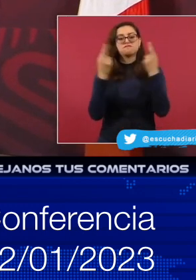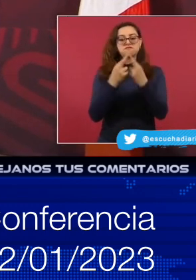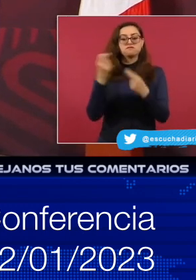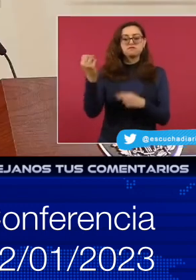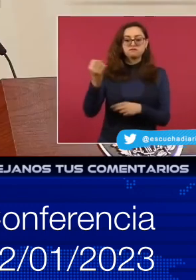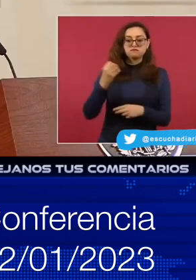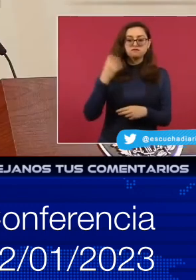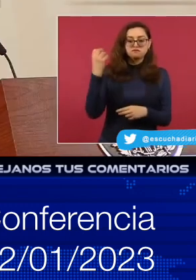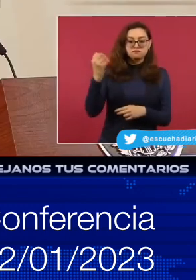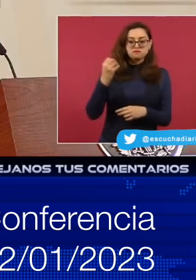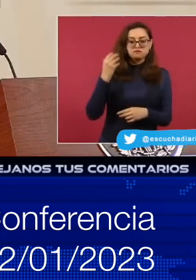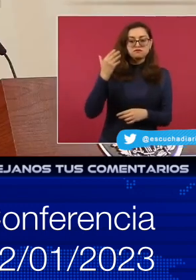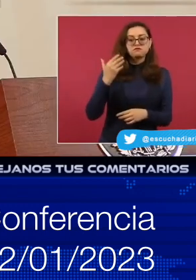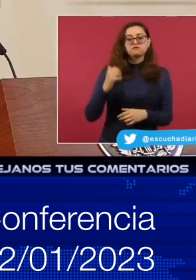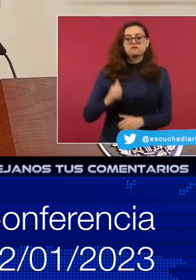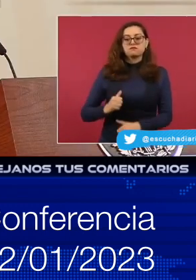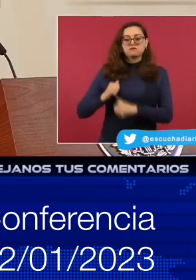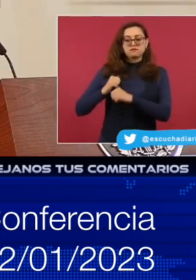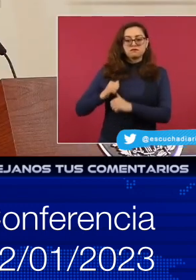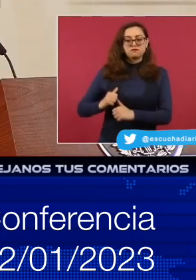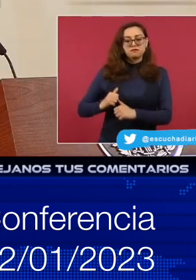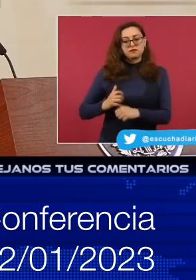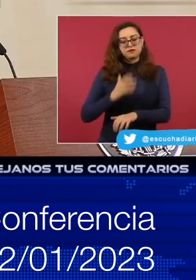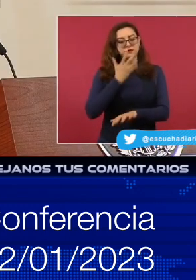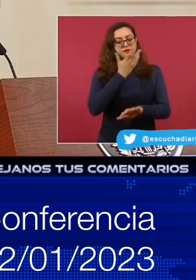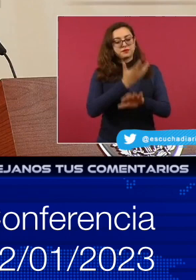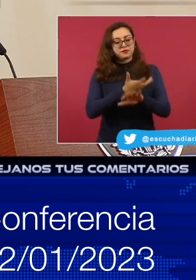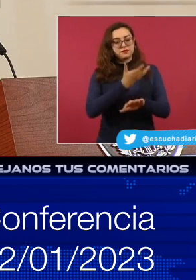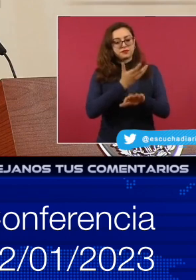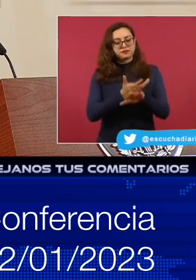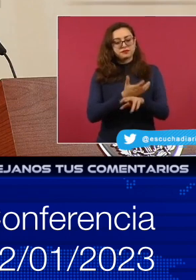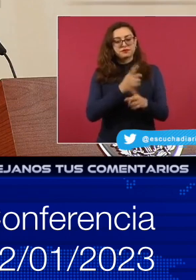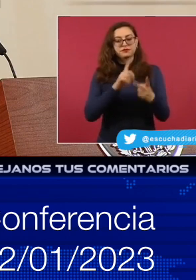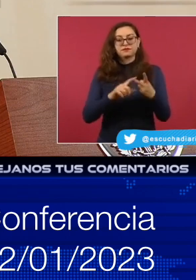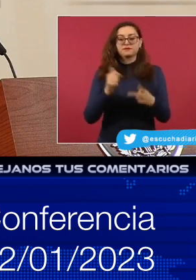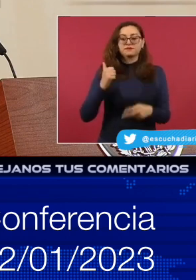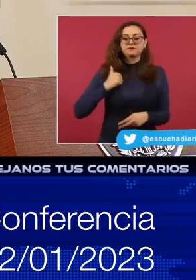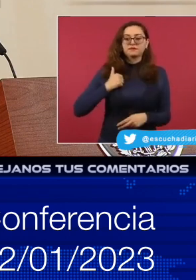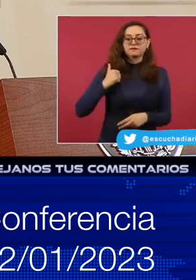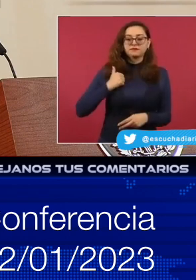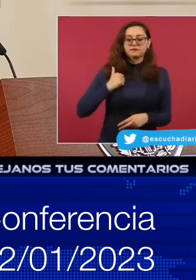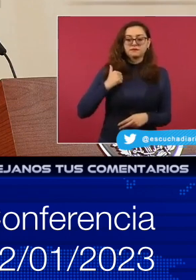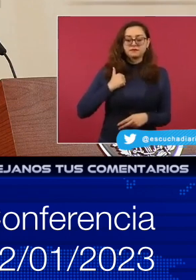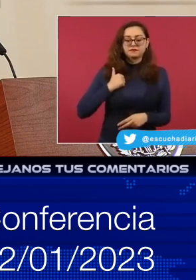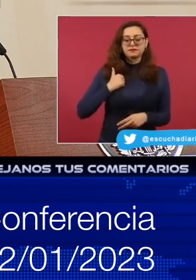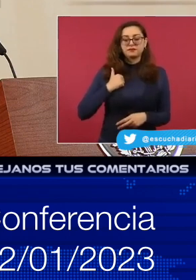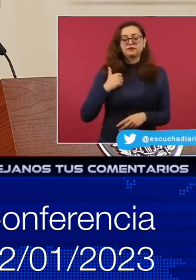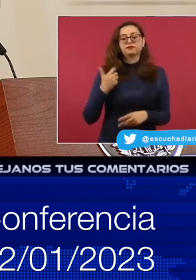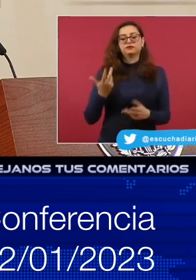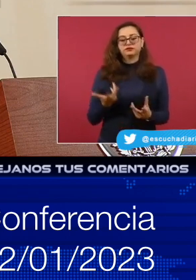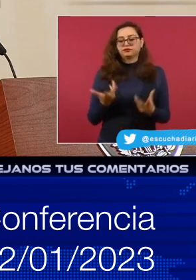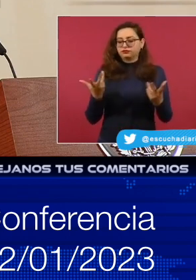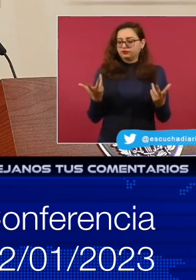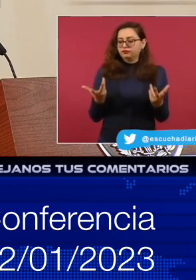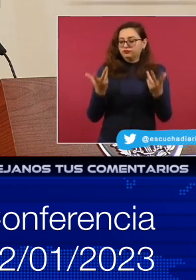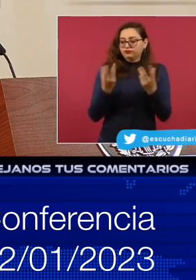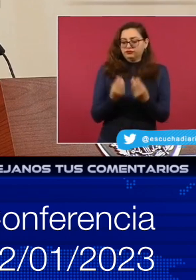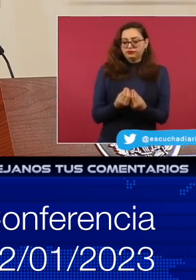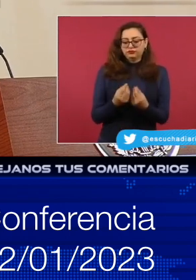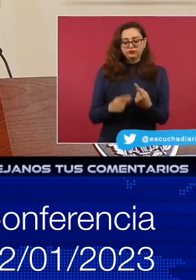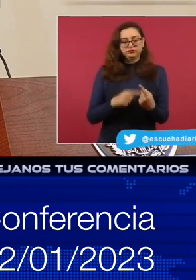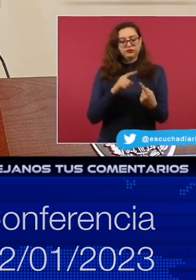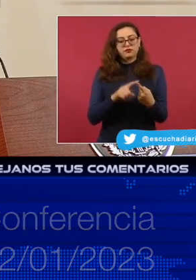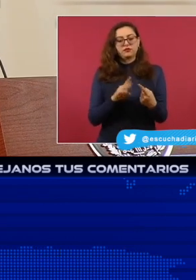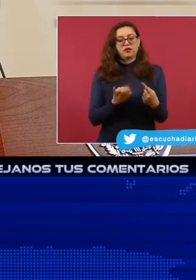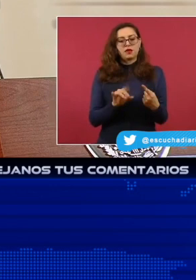gobernantes de Estados Unidos de Canadá al presidente biden con el Primer